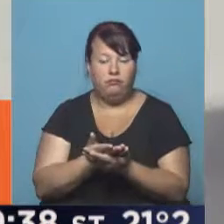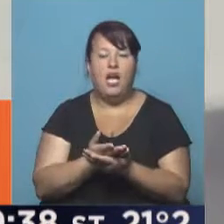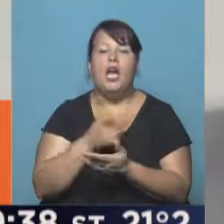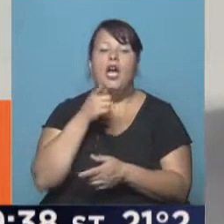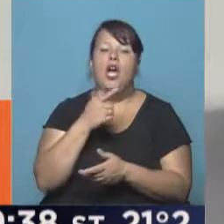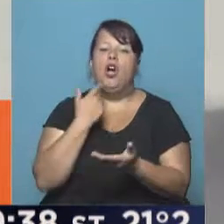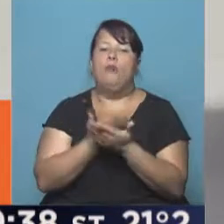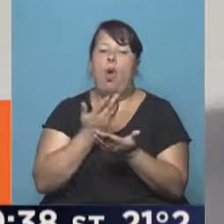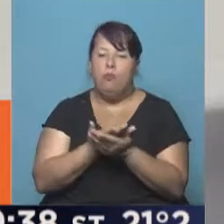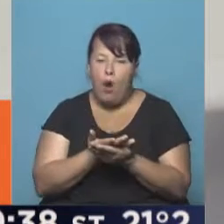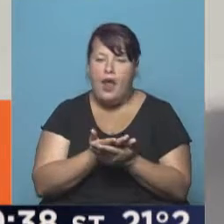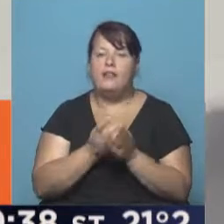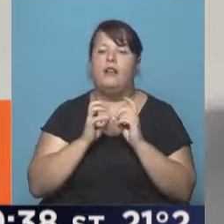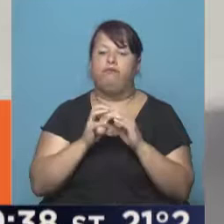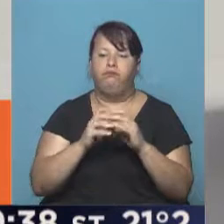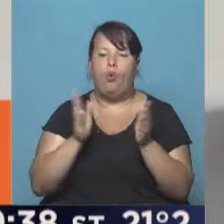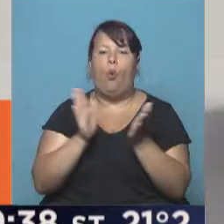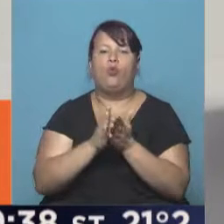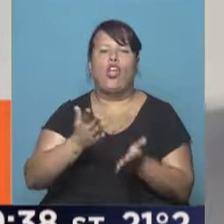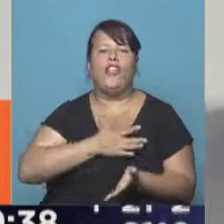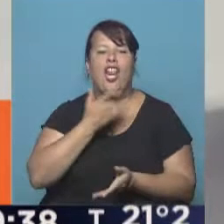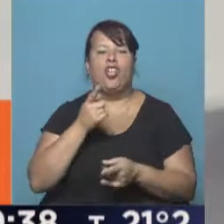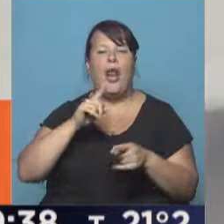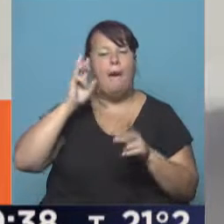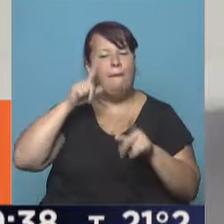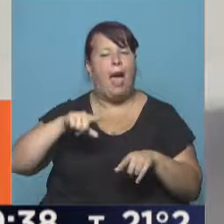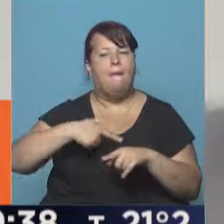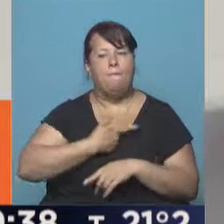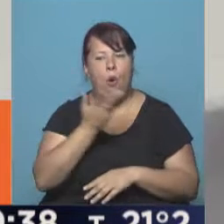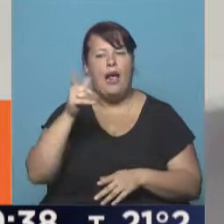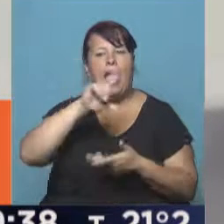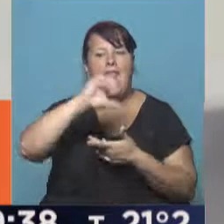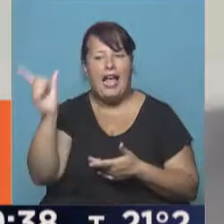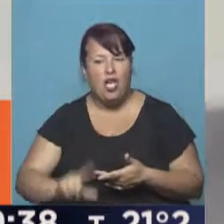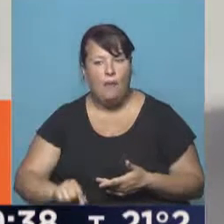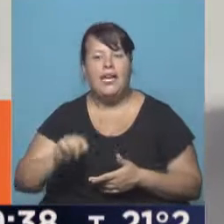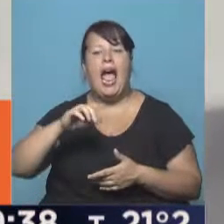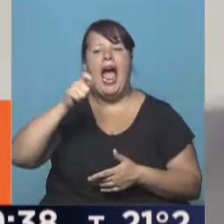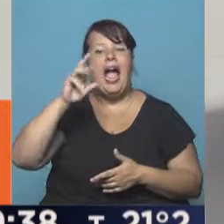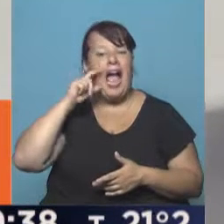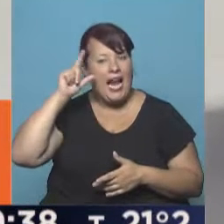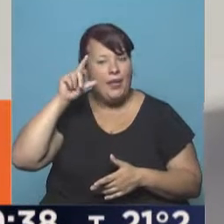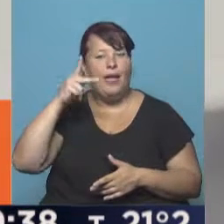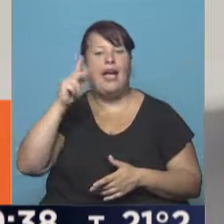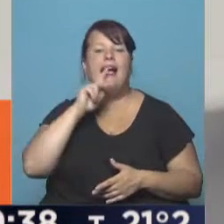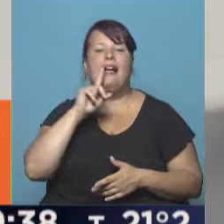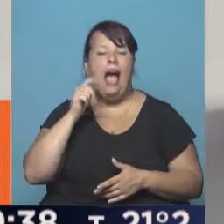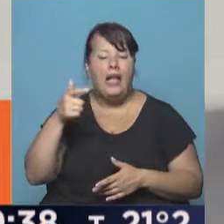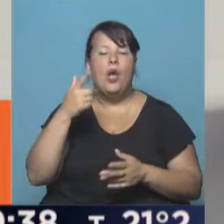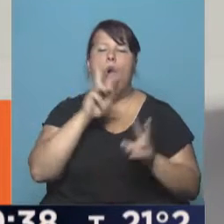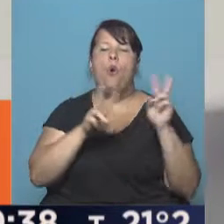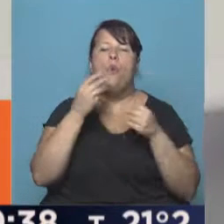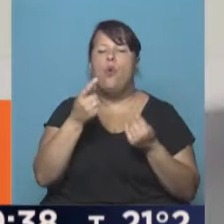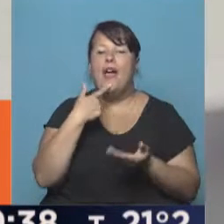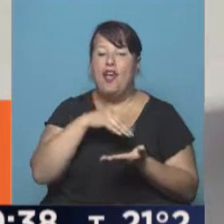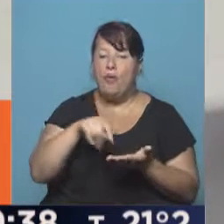una propuesta que se ha trabajado con la directora de políticas públicas para latinoamérica y el caribe y katia dantas se busca dijo la